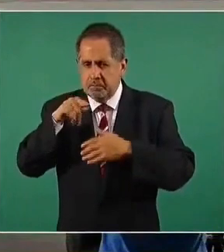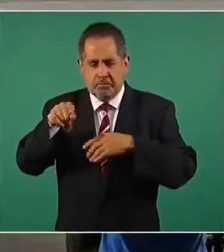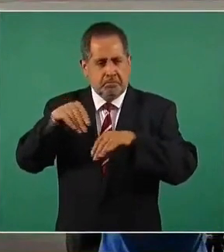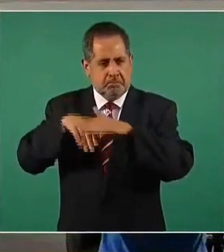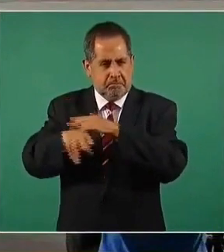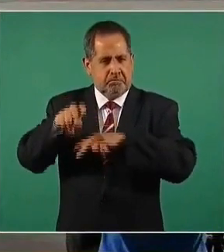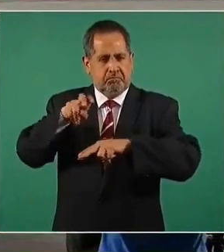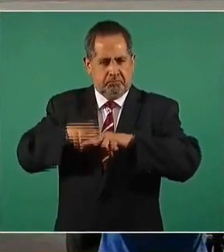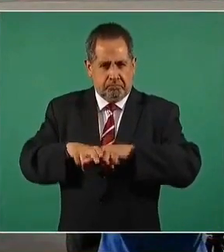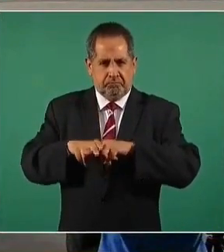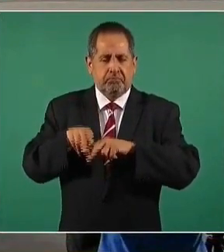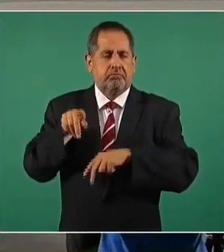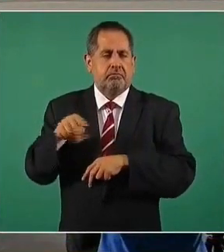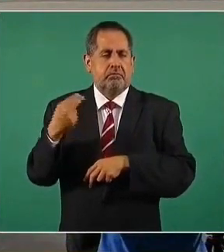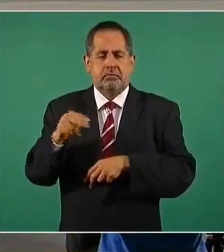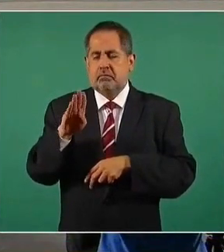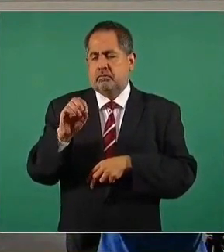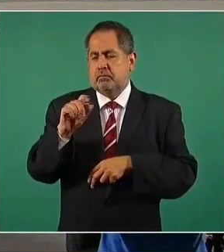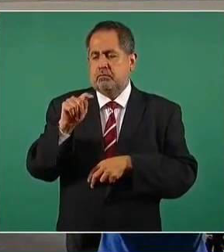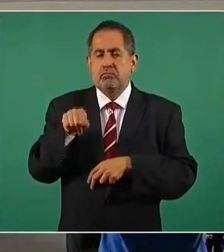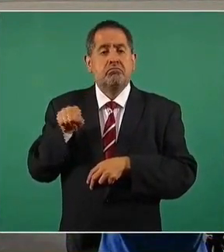tradicional, la Boston, se llama,